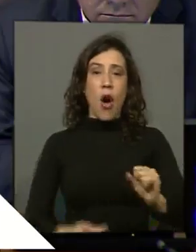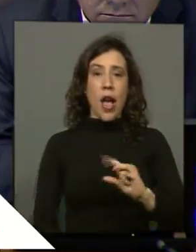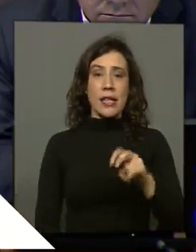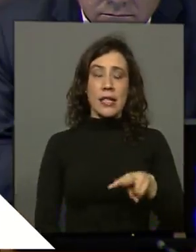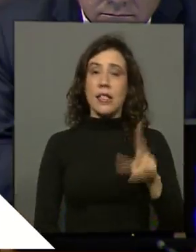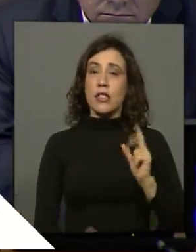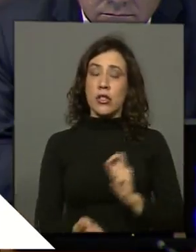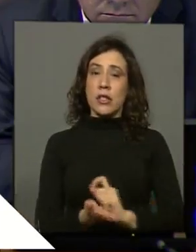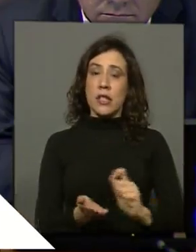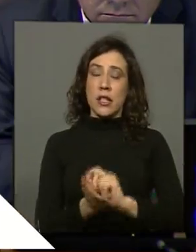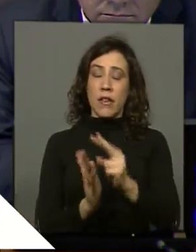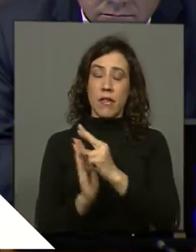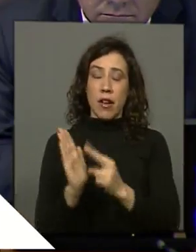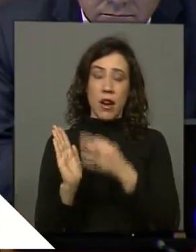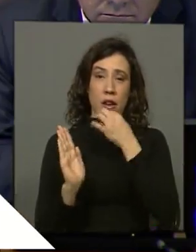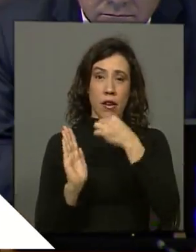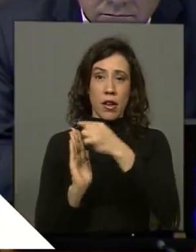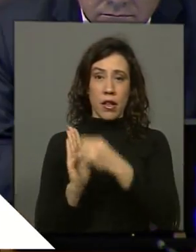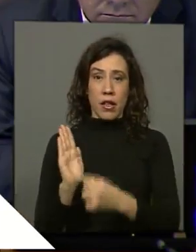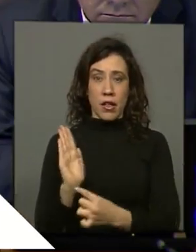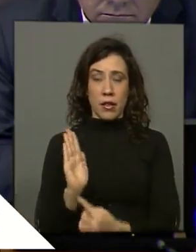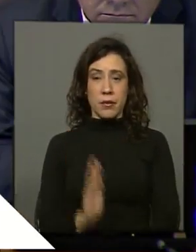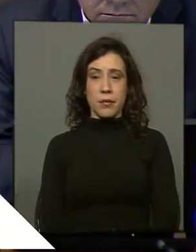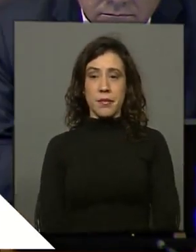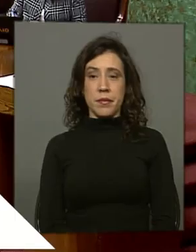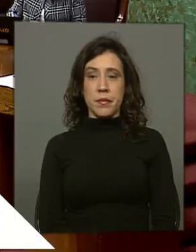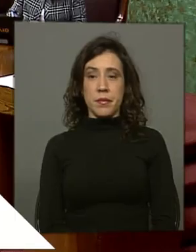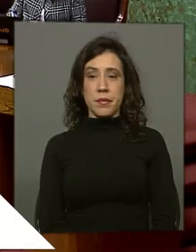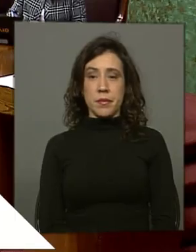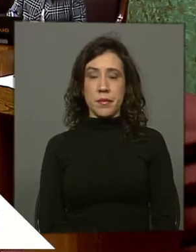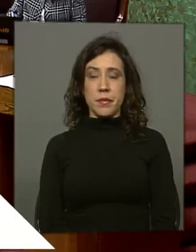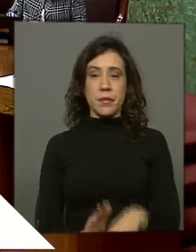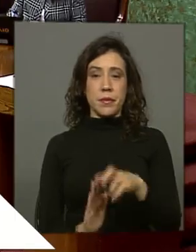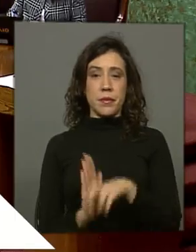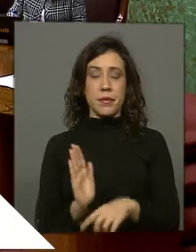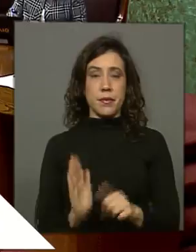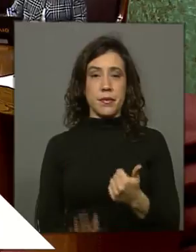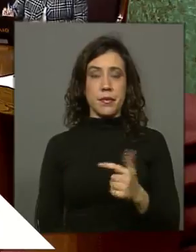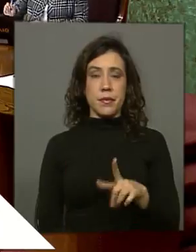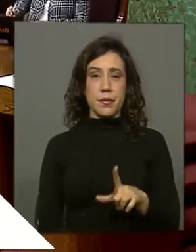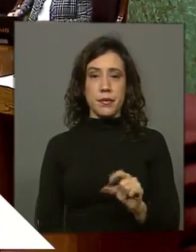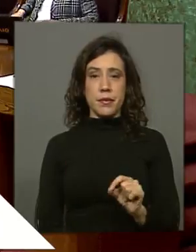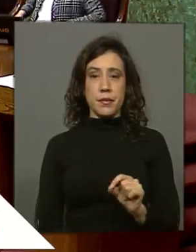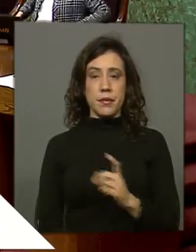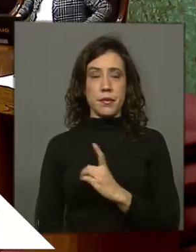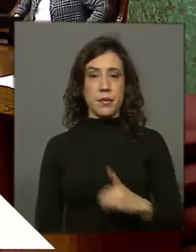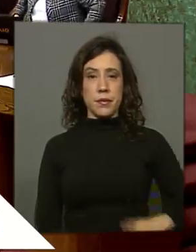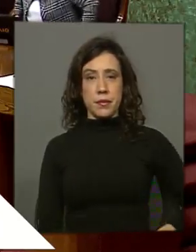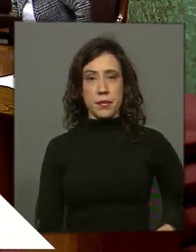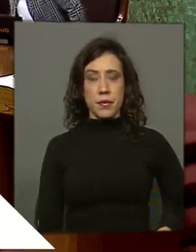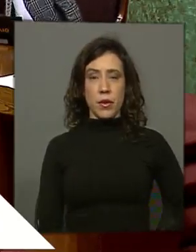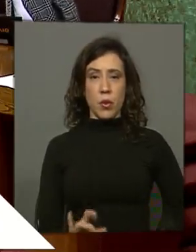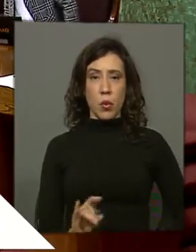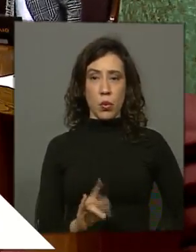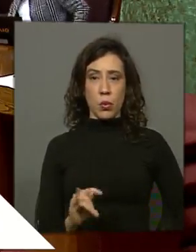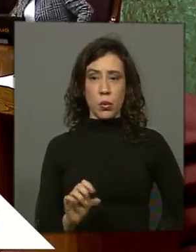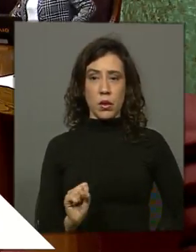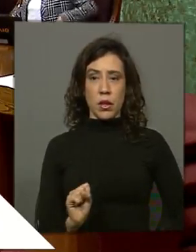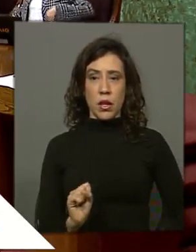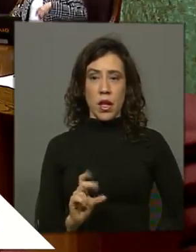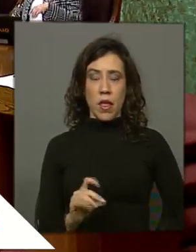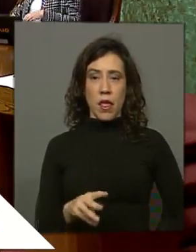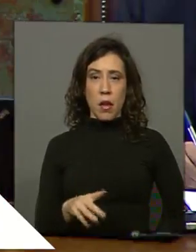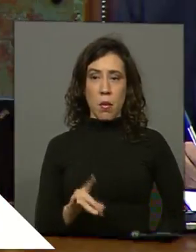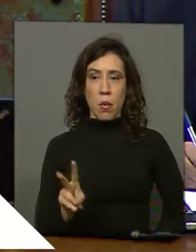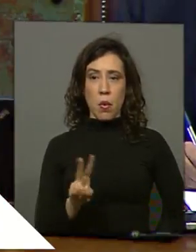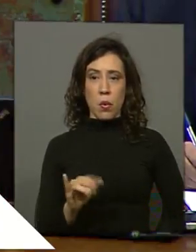secretario da lectura a su parte dispositiva el proyecto 670 de los diputados señores José Manuel Durrutia Felipe de